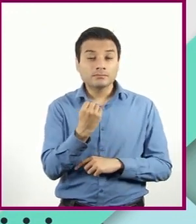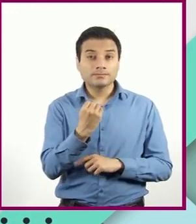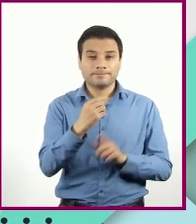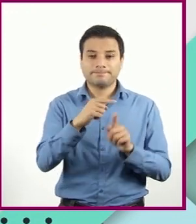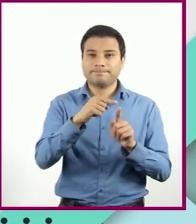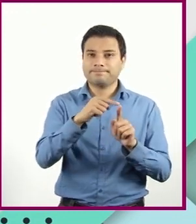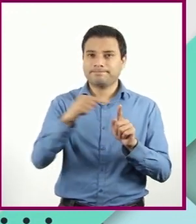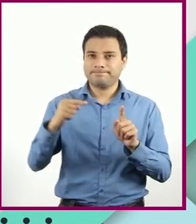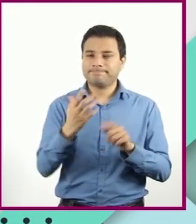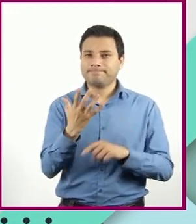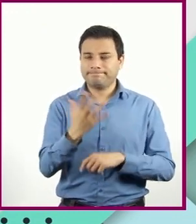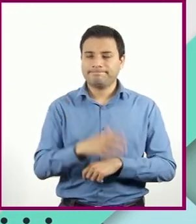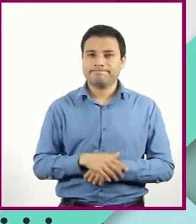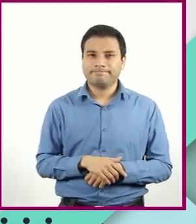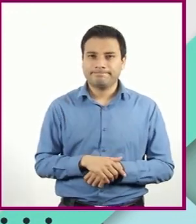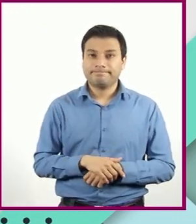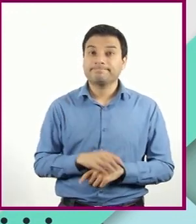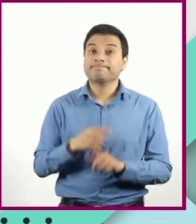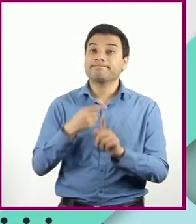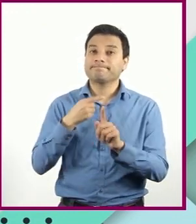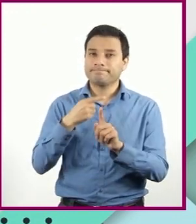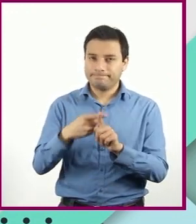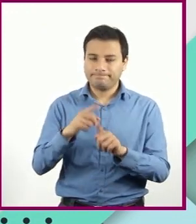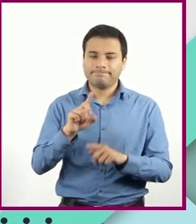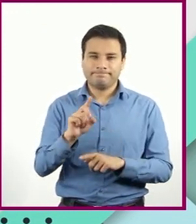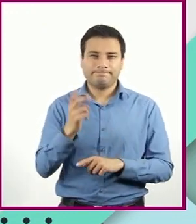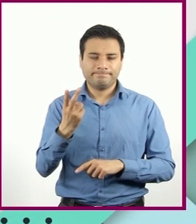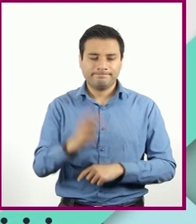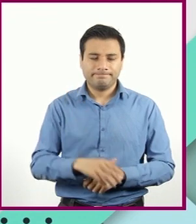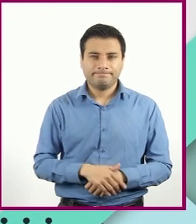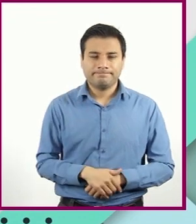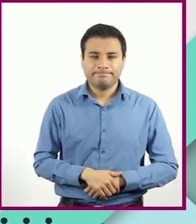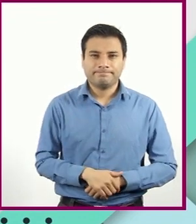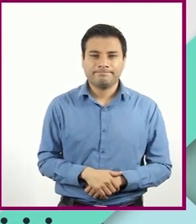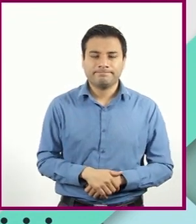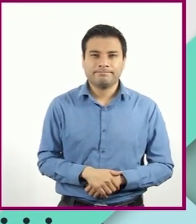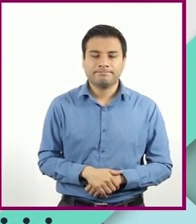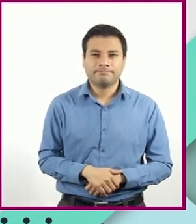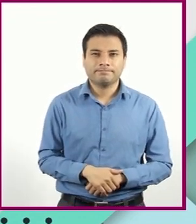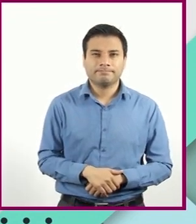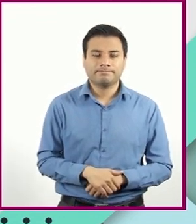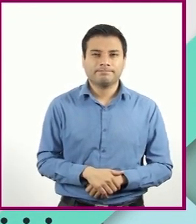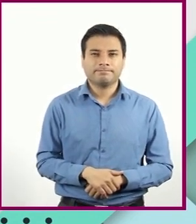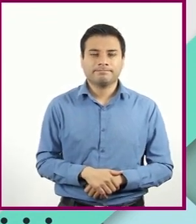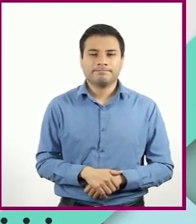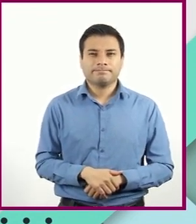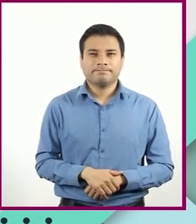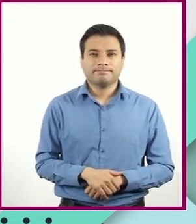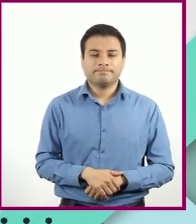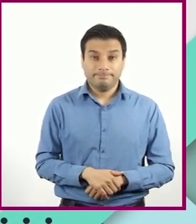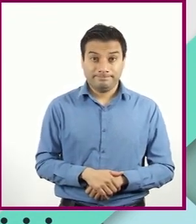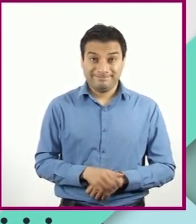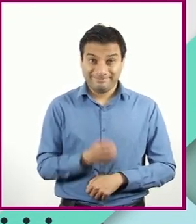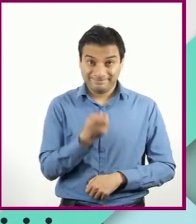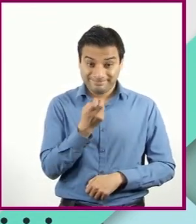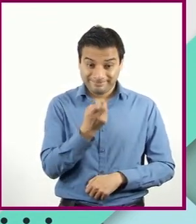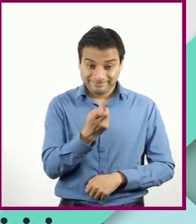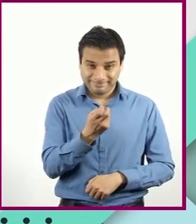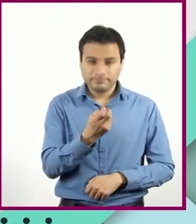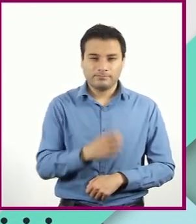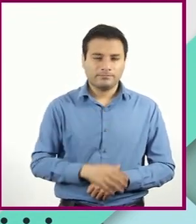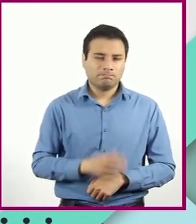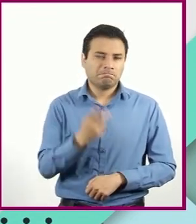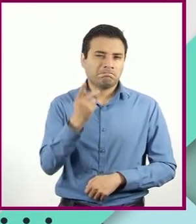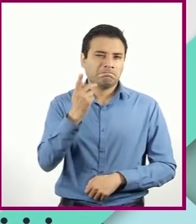y divididos por 5. Y a dicho resultado se le suma 32. Utilizando esta relación, Pablo